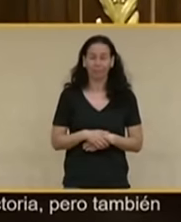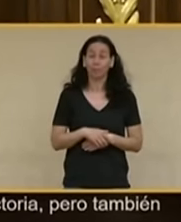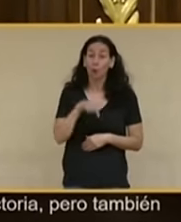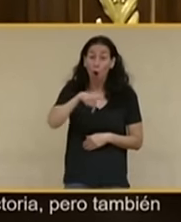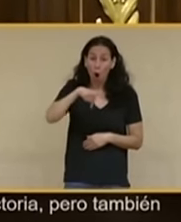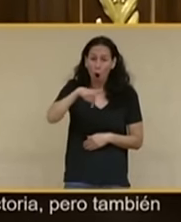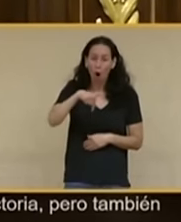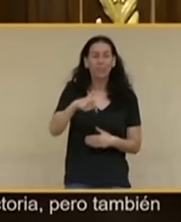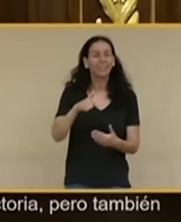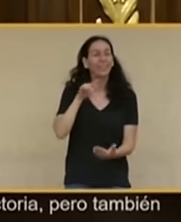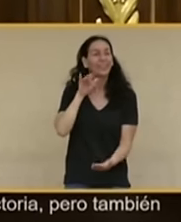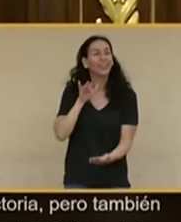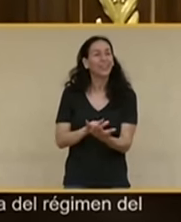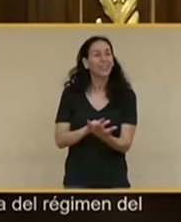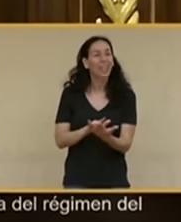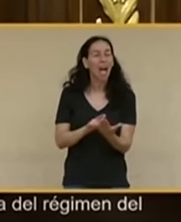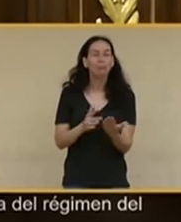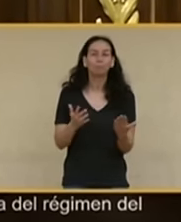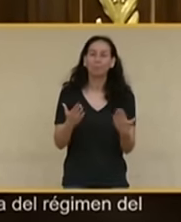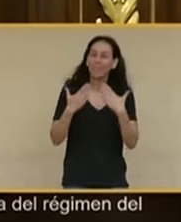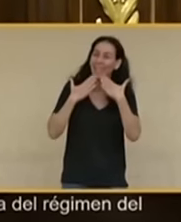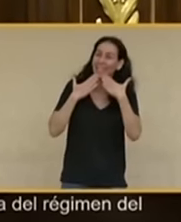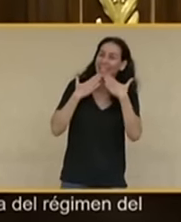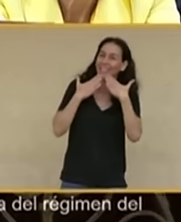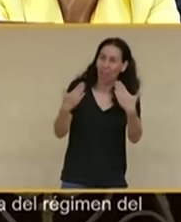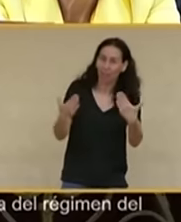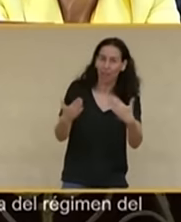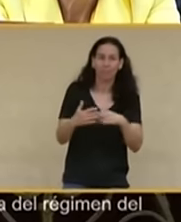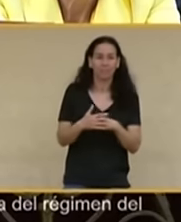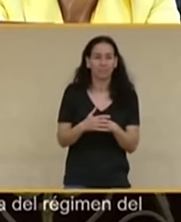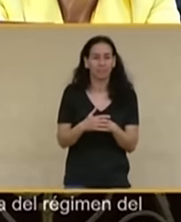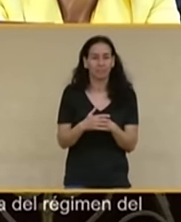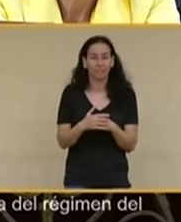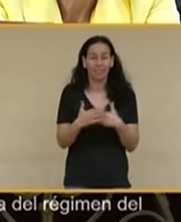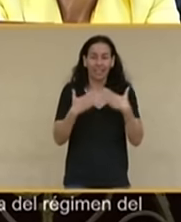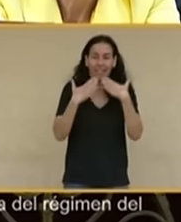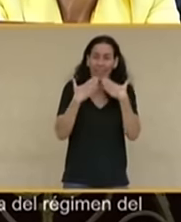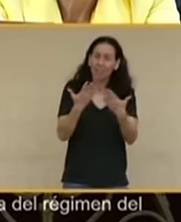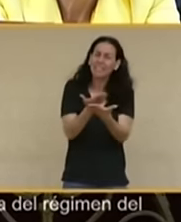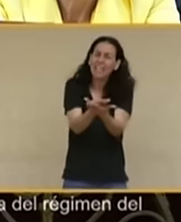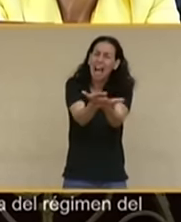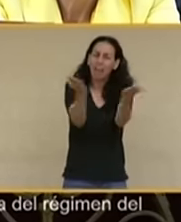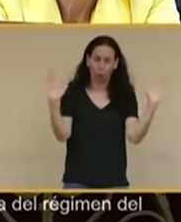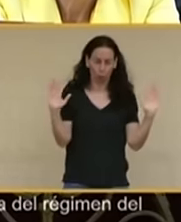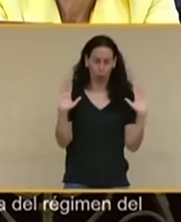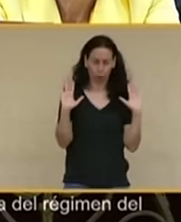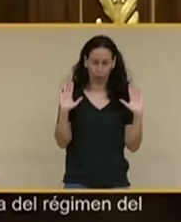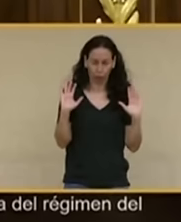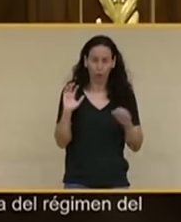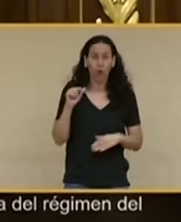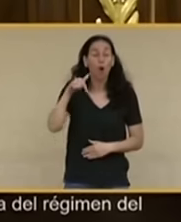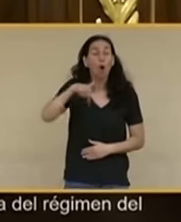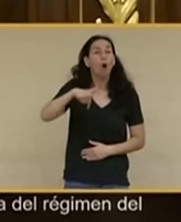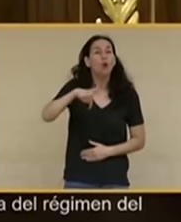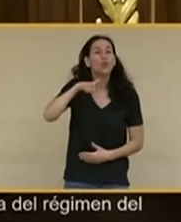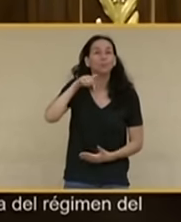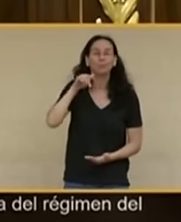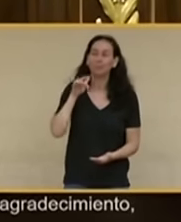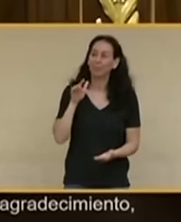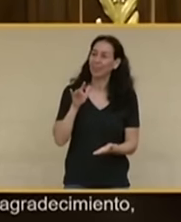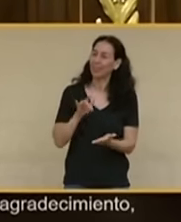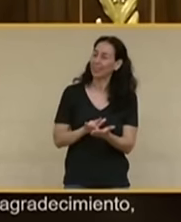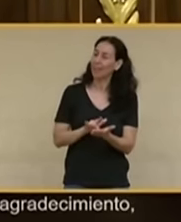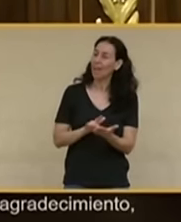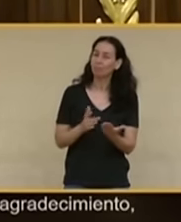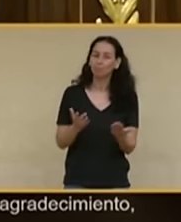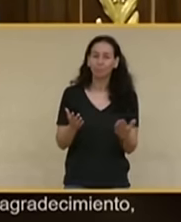principalmente es un día de agradecimiento, más allá de nuestras siglas. Calma. Calma. Es un día de donar las gracias. Hoy